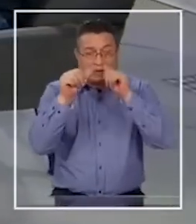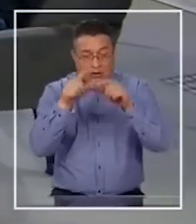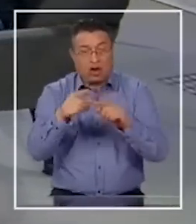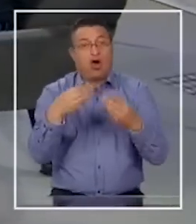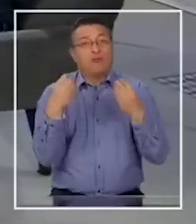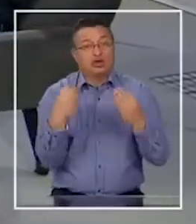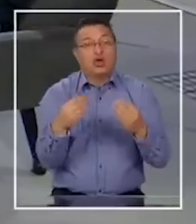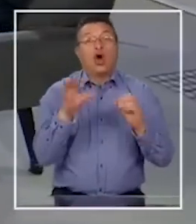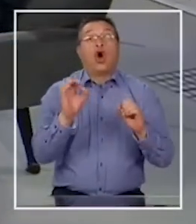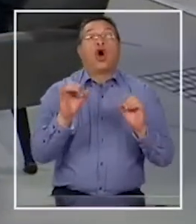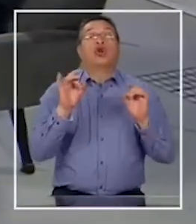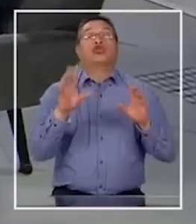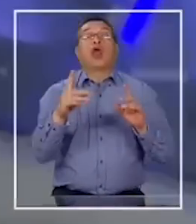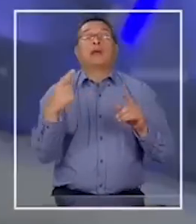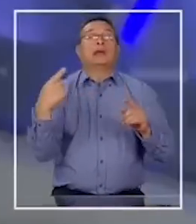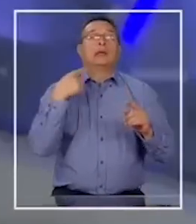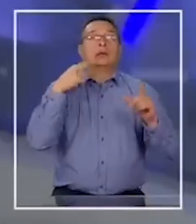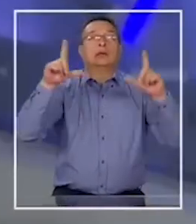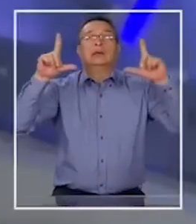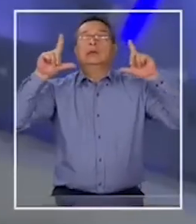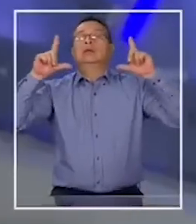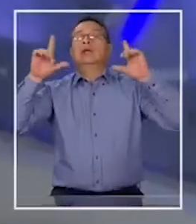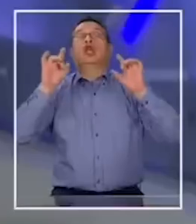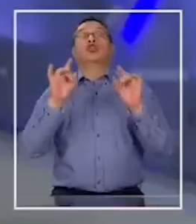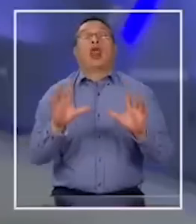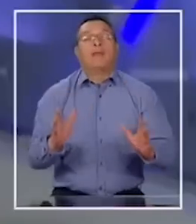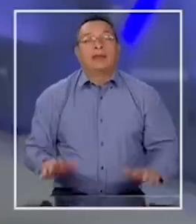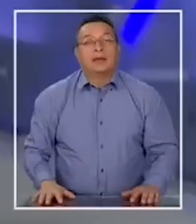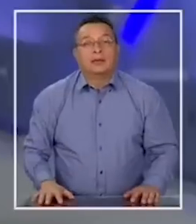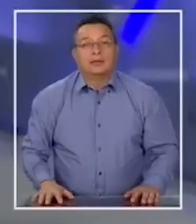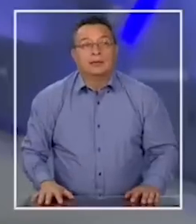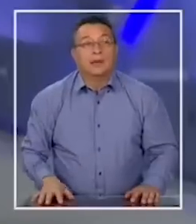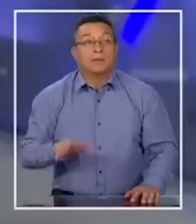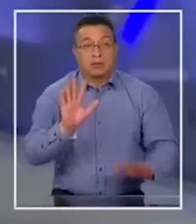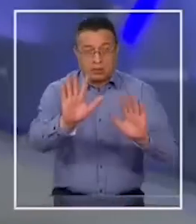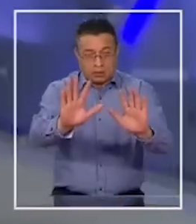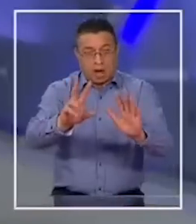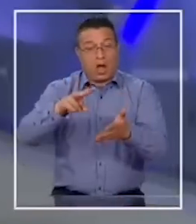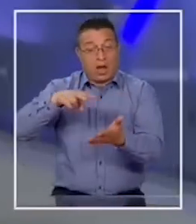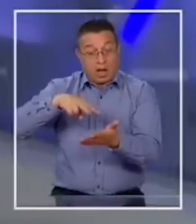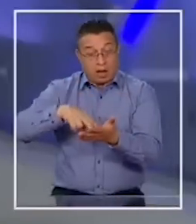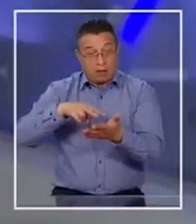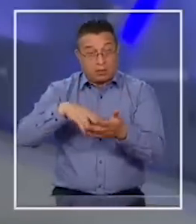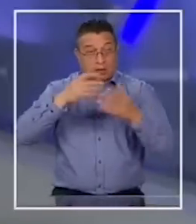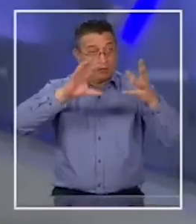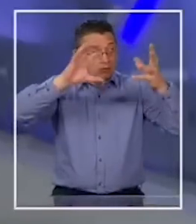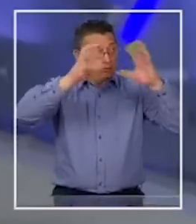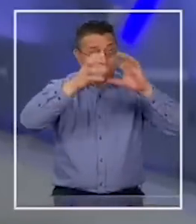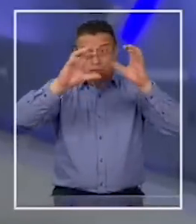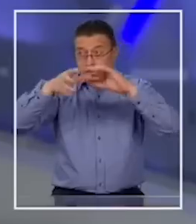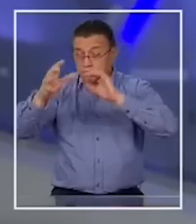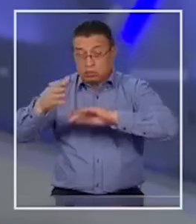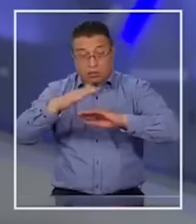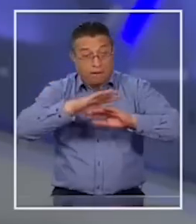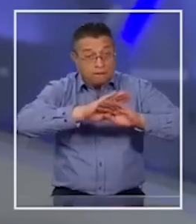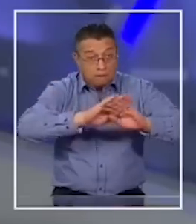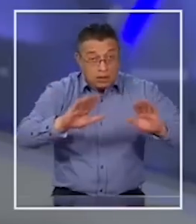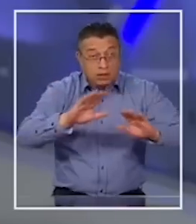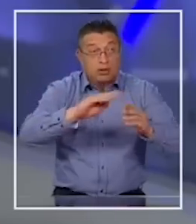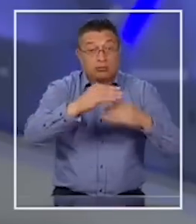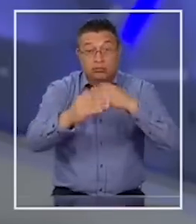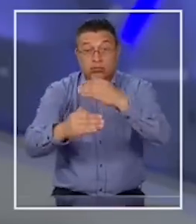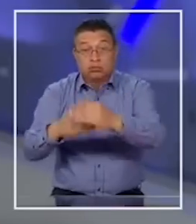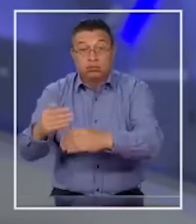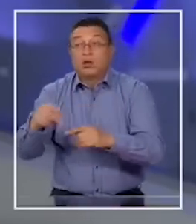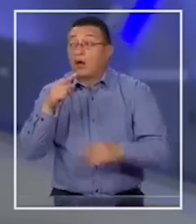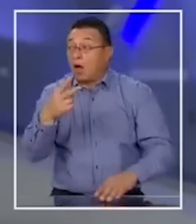o es solo efectista o es populismo Mira primero esperemos los resultados cuando termine la demoliciones si es insólito